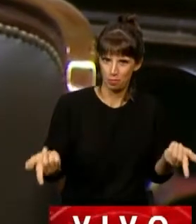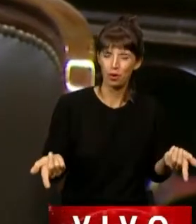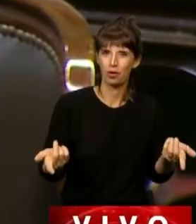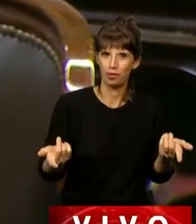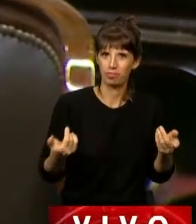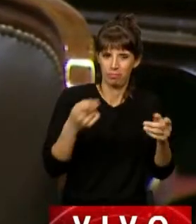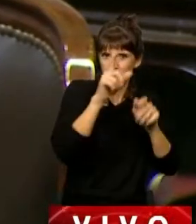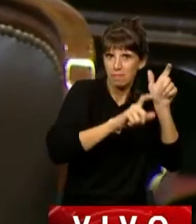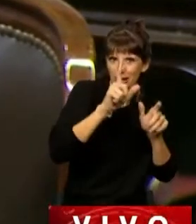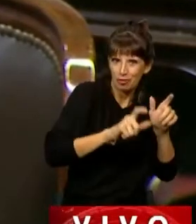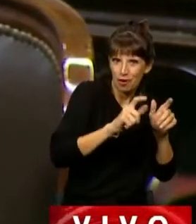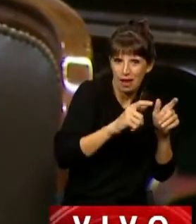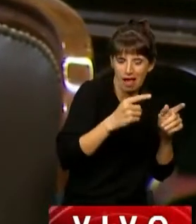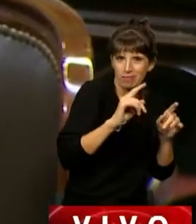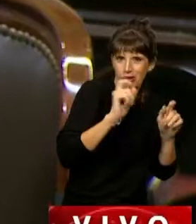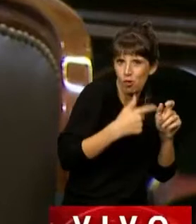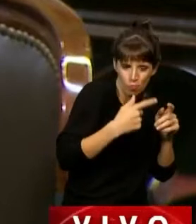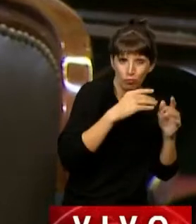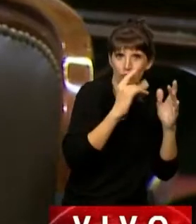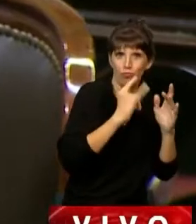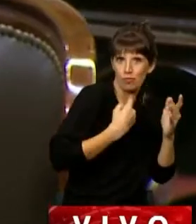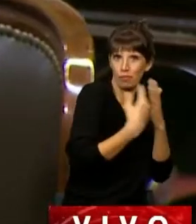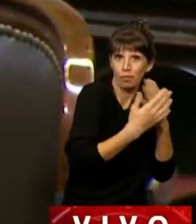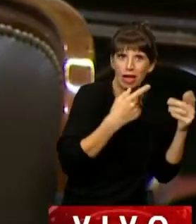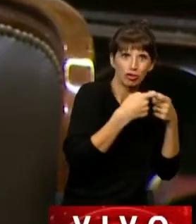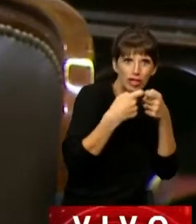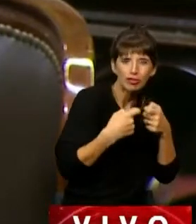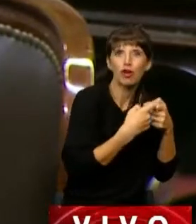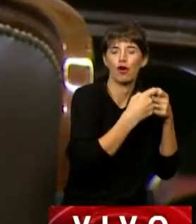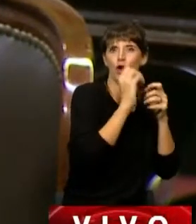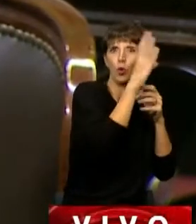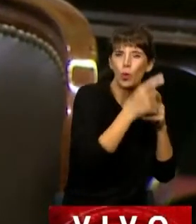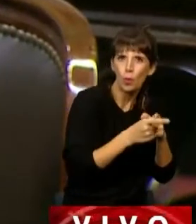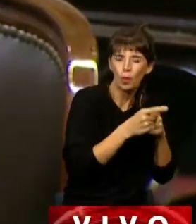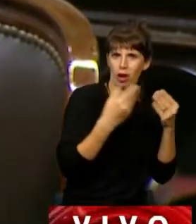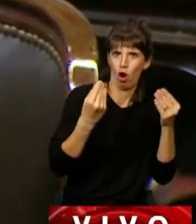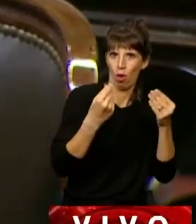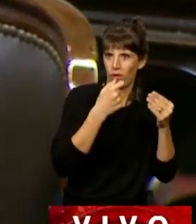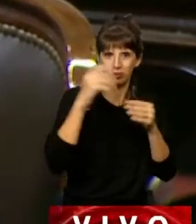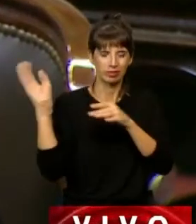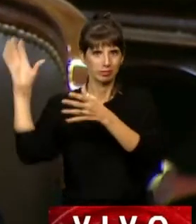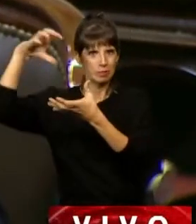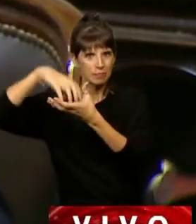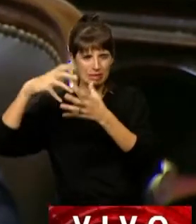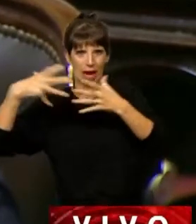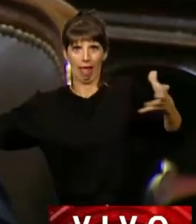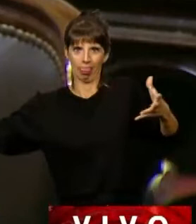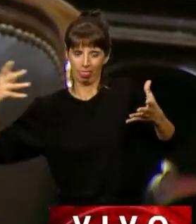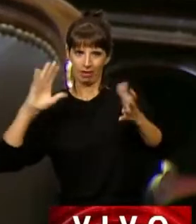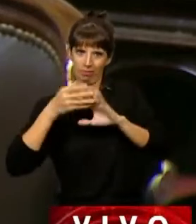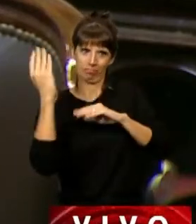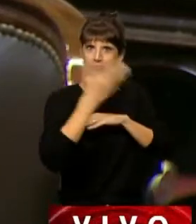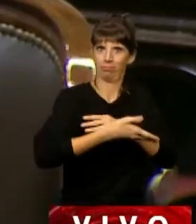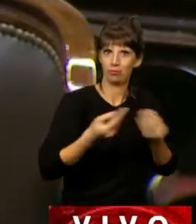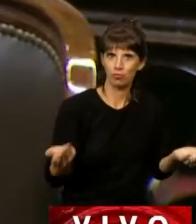de los pequeños cultivadores, de las asociaciones, de los clubes, van a quedar claramente al margen porque vamos a tener una